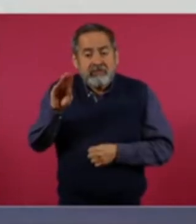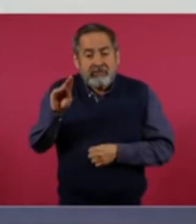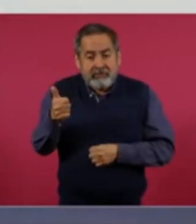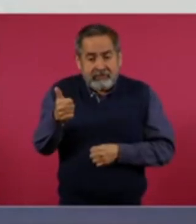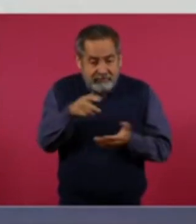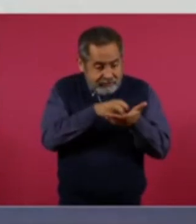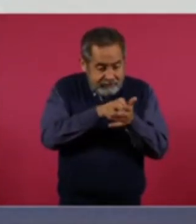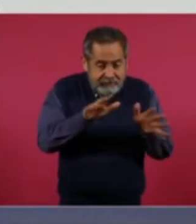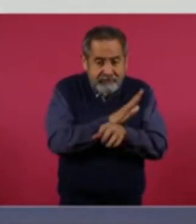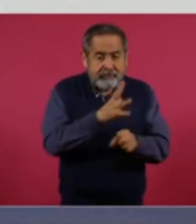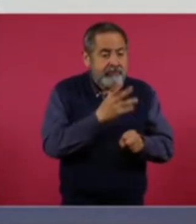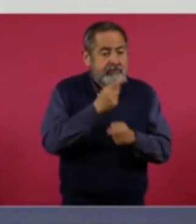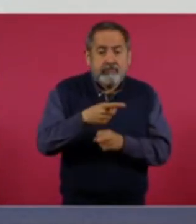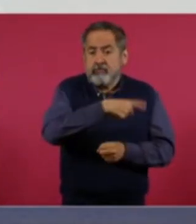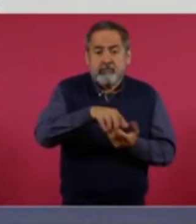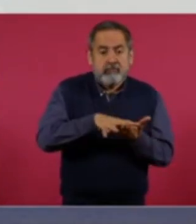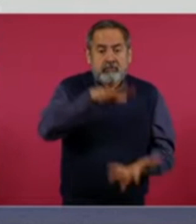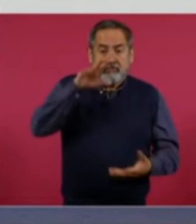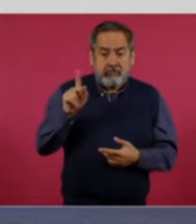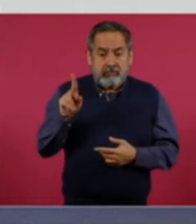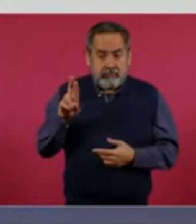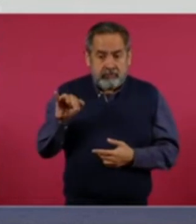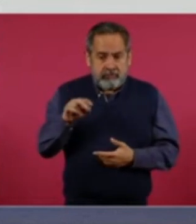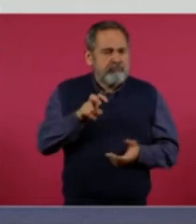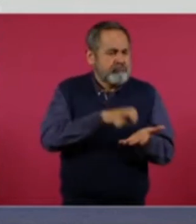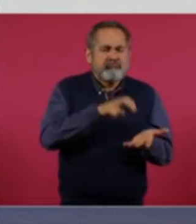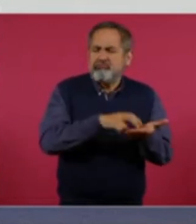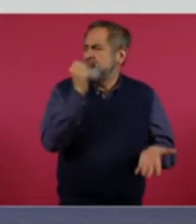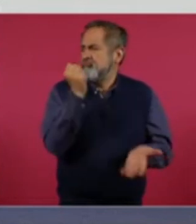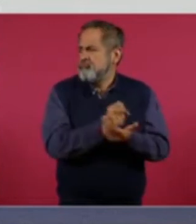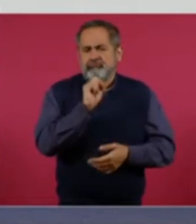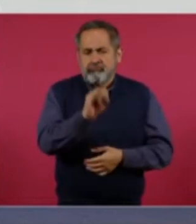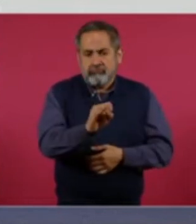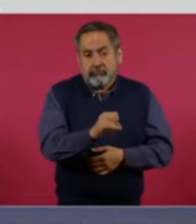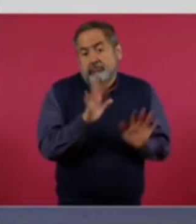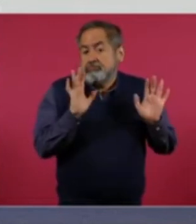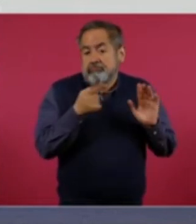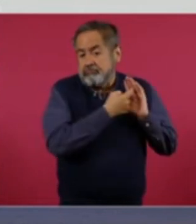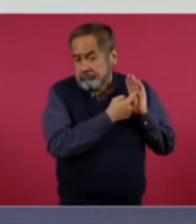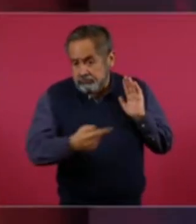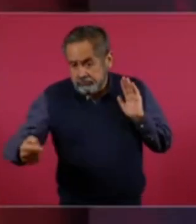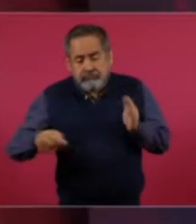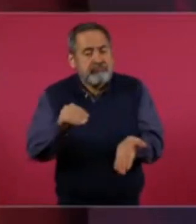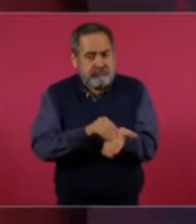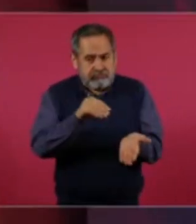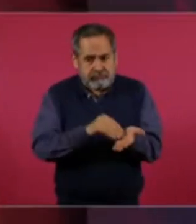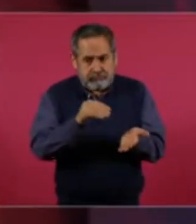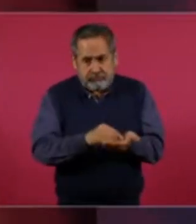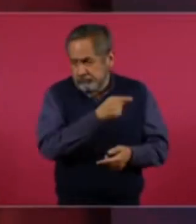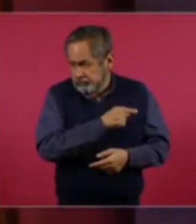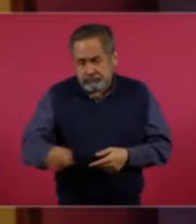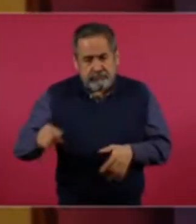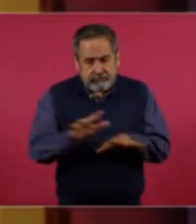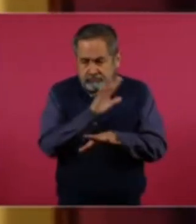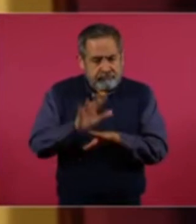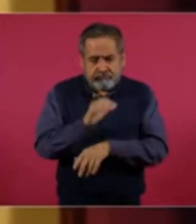1996 con una mayoría priista entonces, y esa norma sigue vigente hasta ahora, no ha cambiado, es exactamente